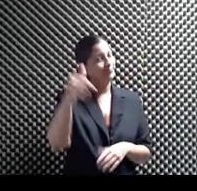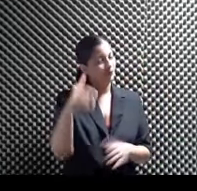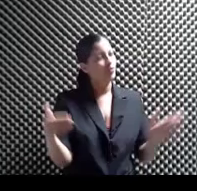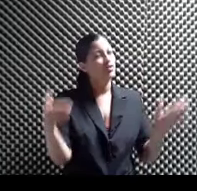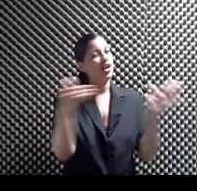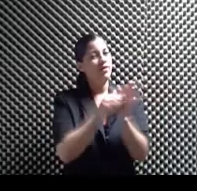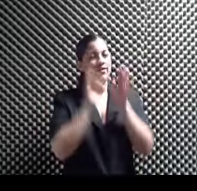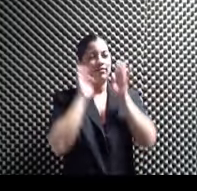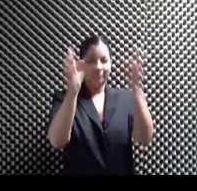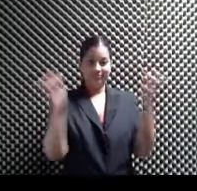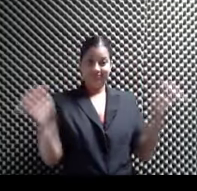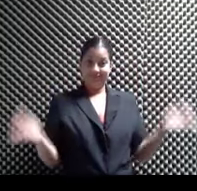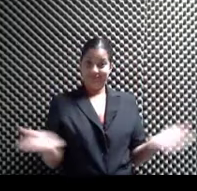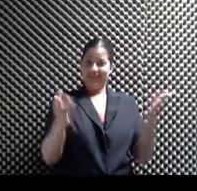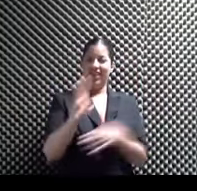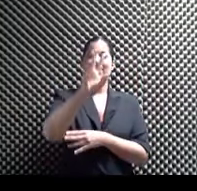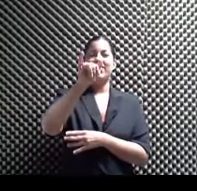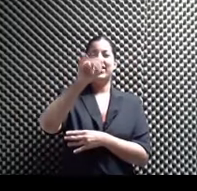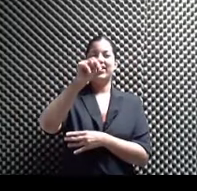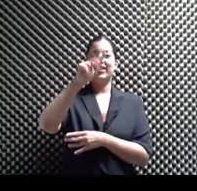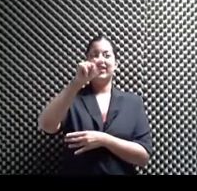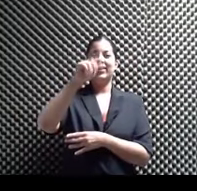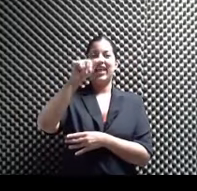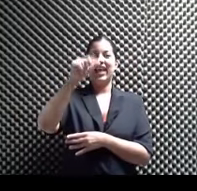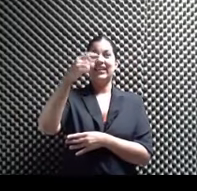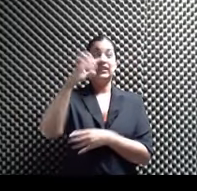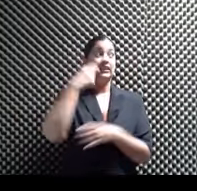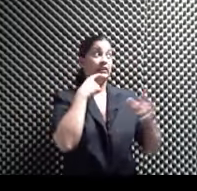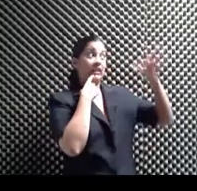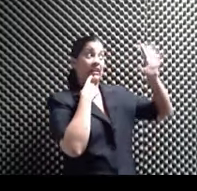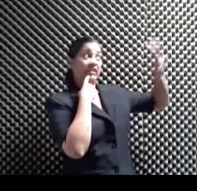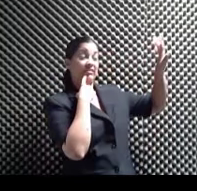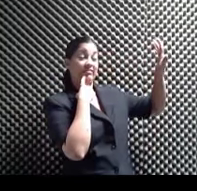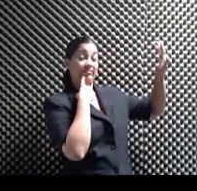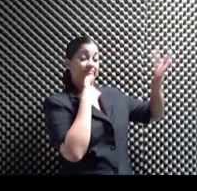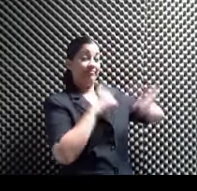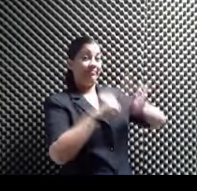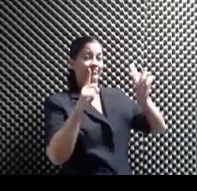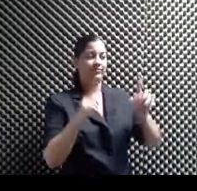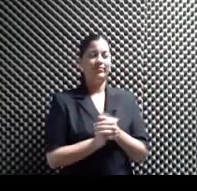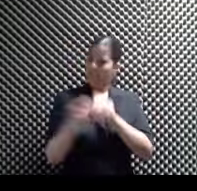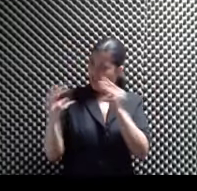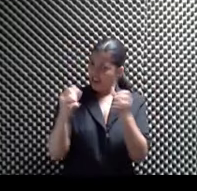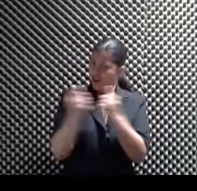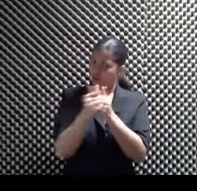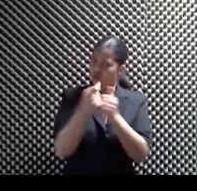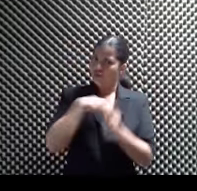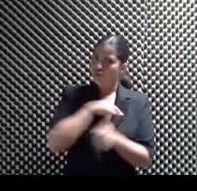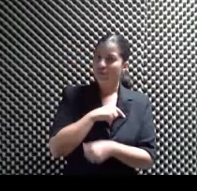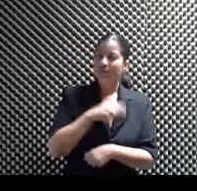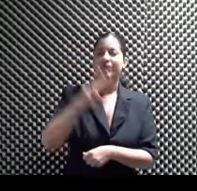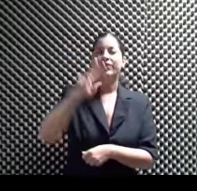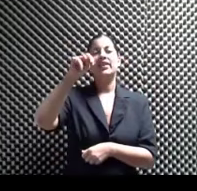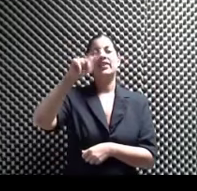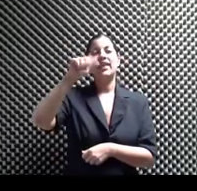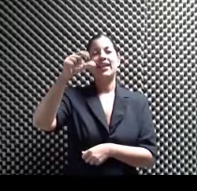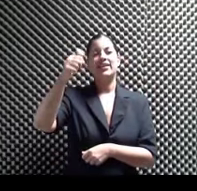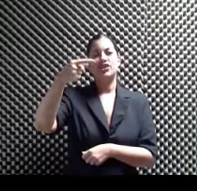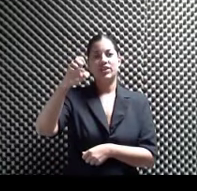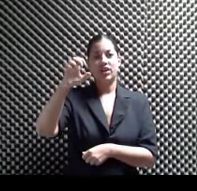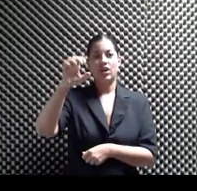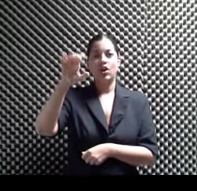Aquí Mira, por Vintage No tengo la figurita atrás Pero no importa De guerra con nosotros Vintage 870 AM Y por dónde más,